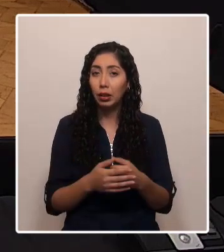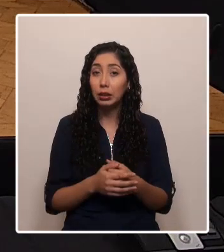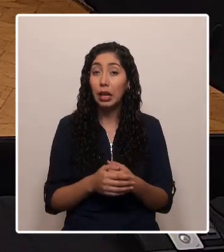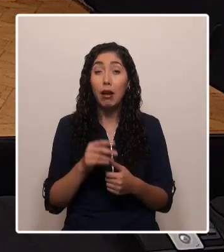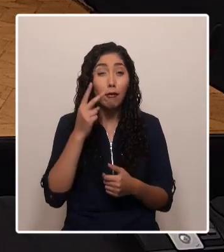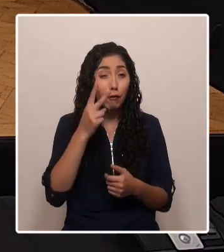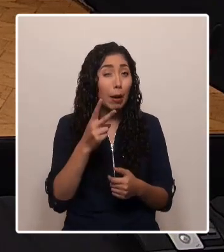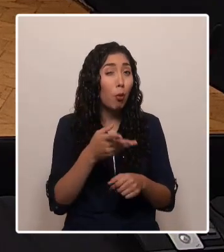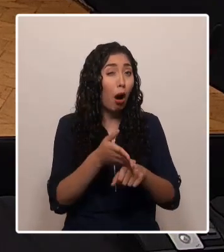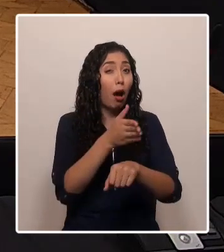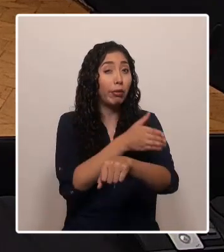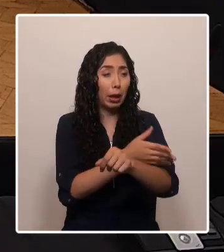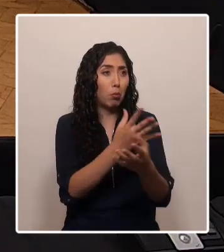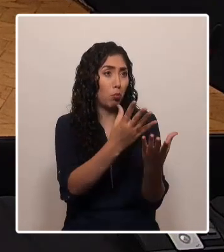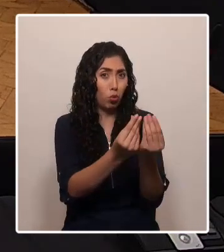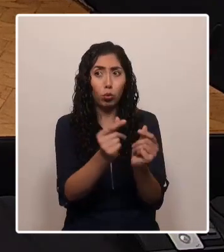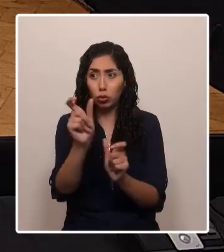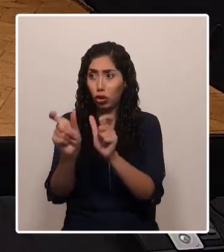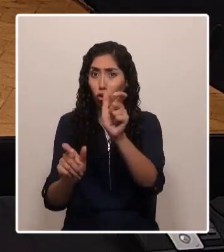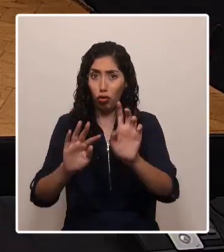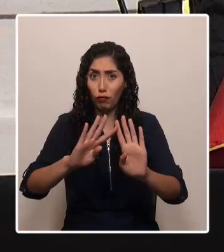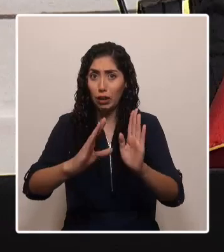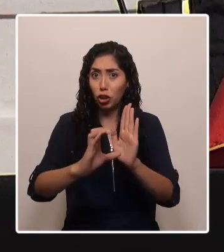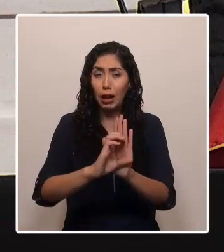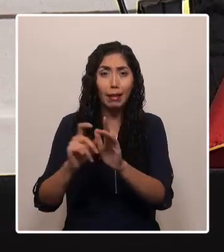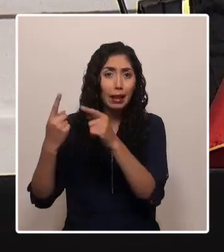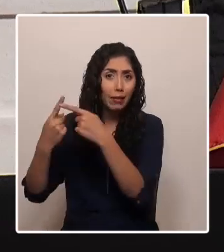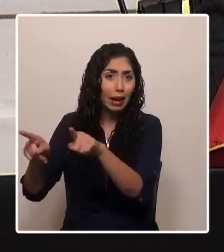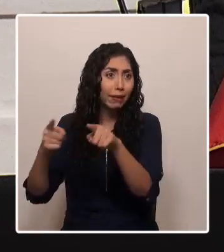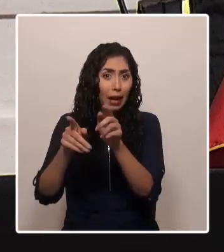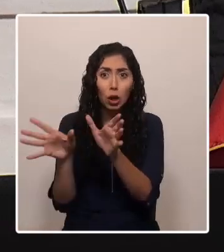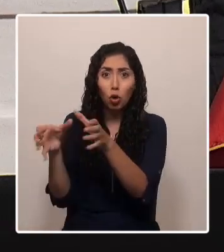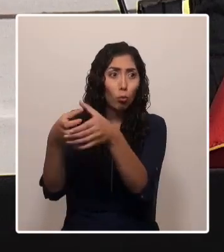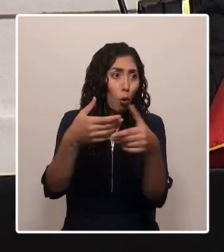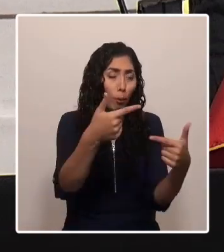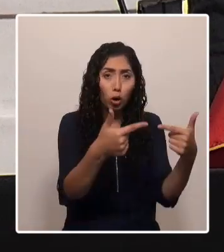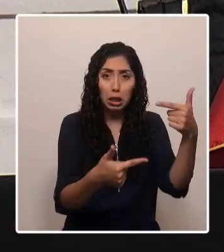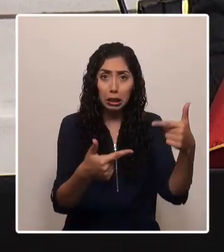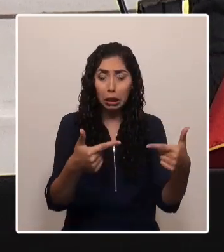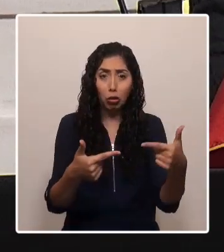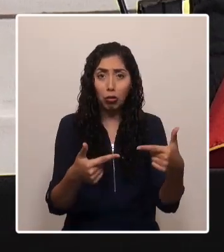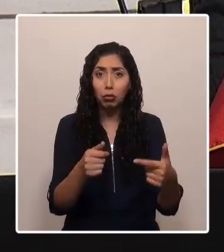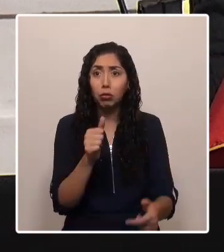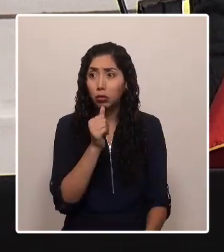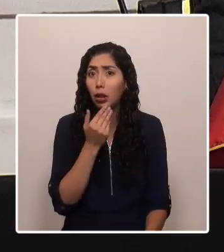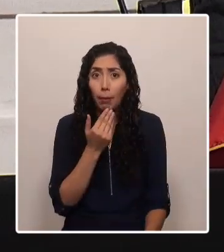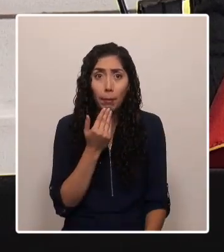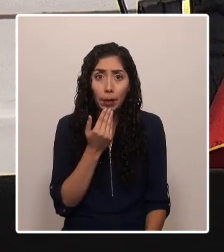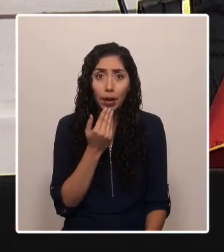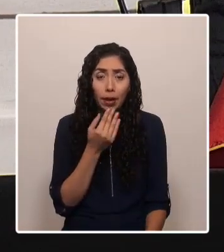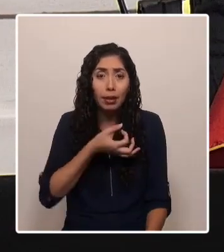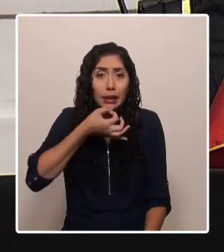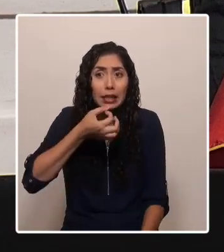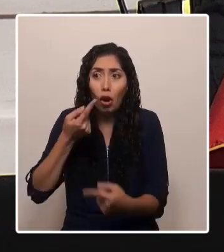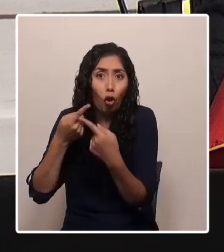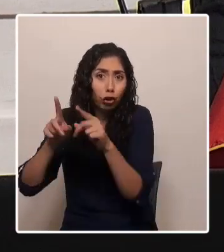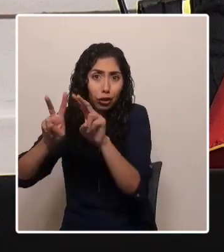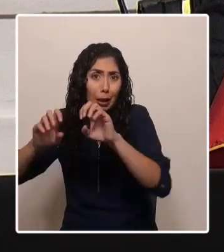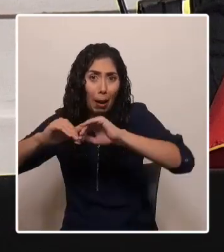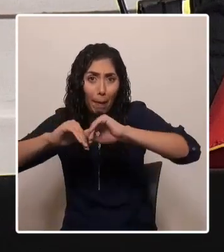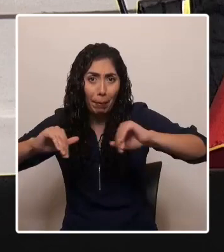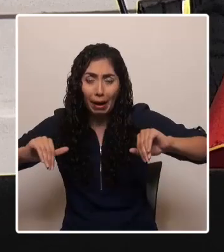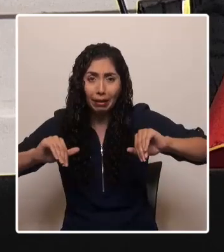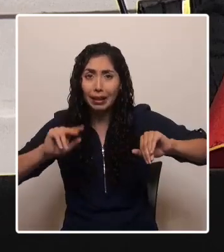de las intervenciones de los convencionales constituyentes de distintos sectores políticos no se refieren a los puntos, ni se refieren a los artículos, ni se refieren a